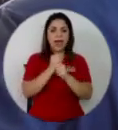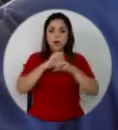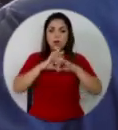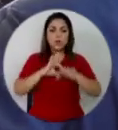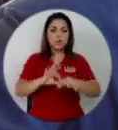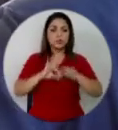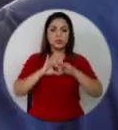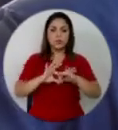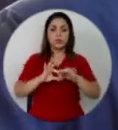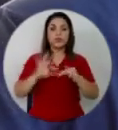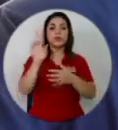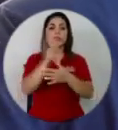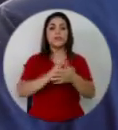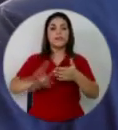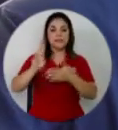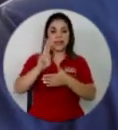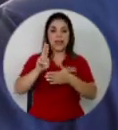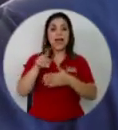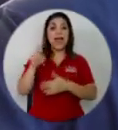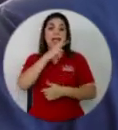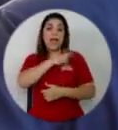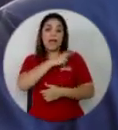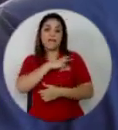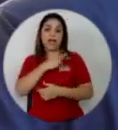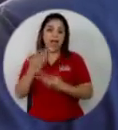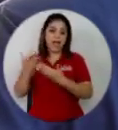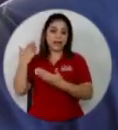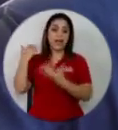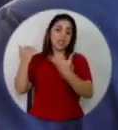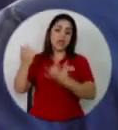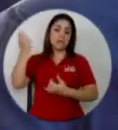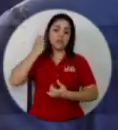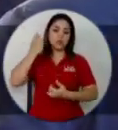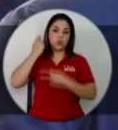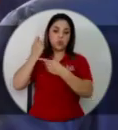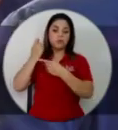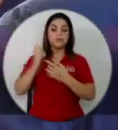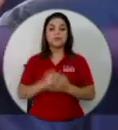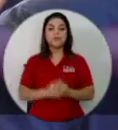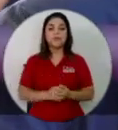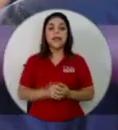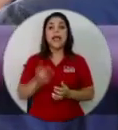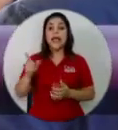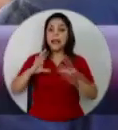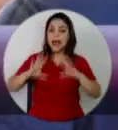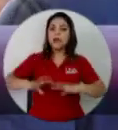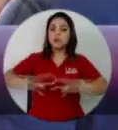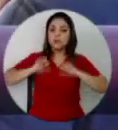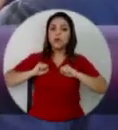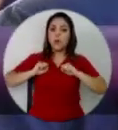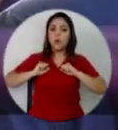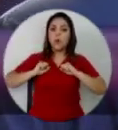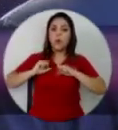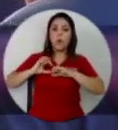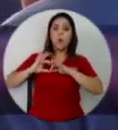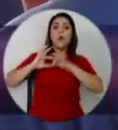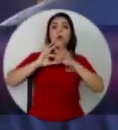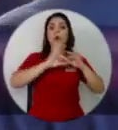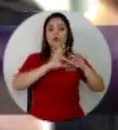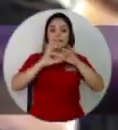Incluso me acuerdo que el jefe de la sede de la UNED, don Colman Zambrana, que acaba de pensionarse, asumió como recargo la coordinación de la